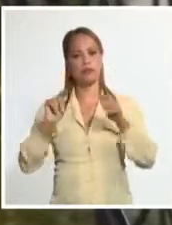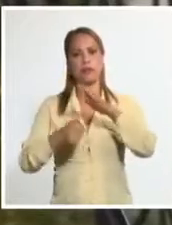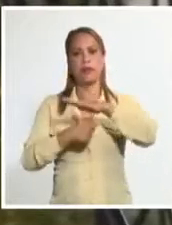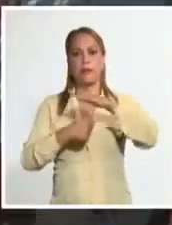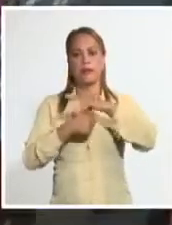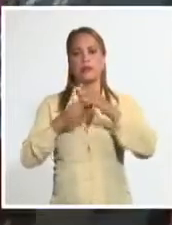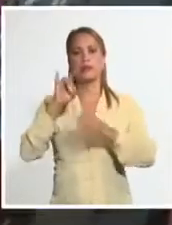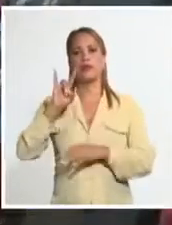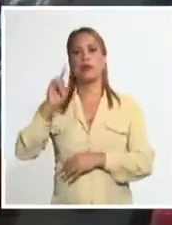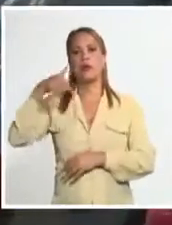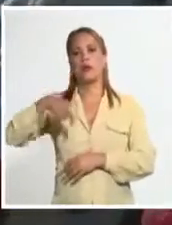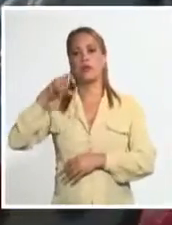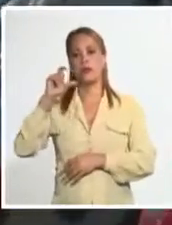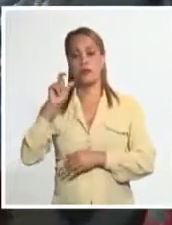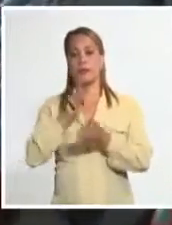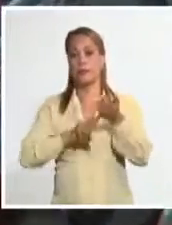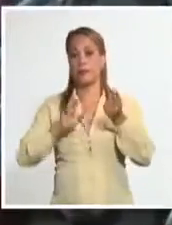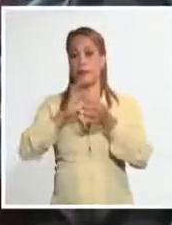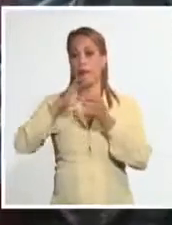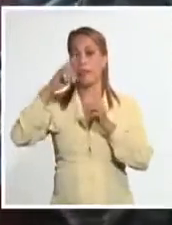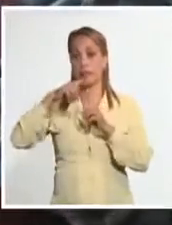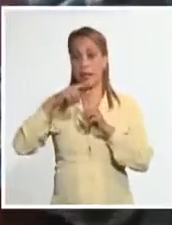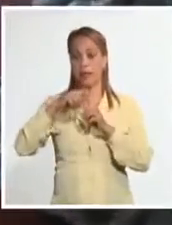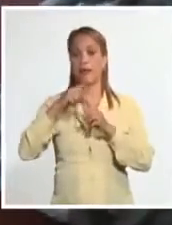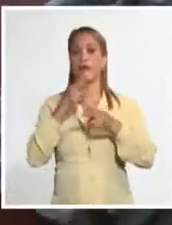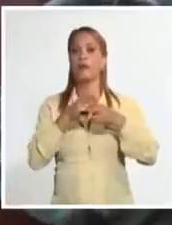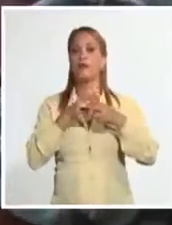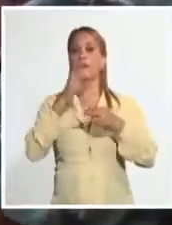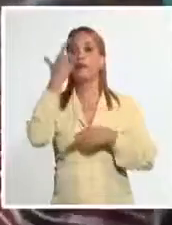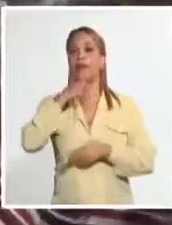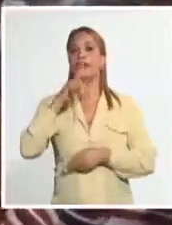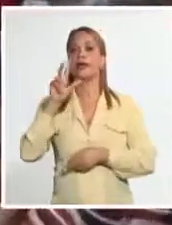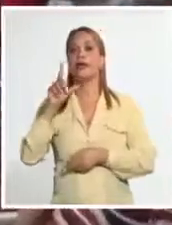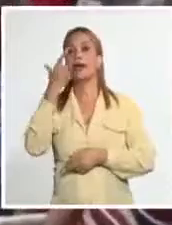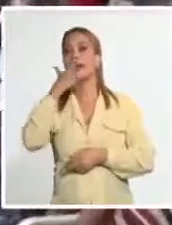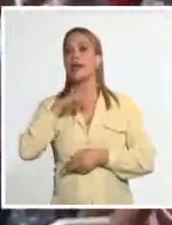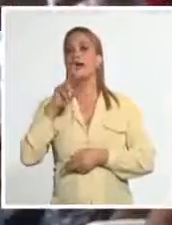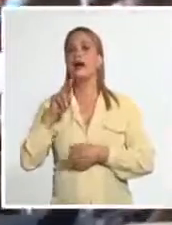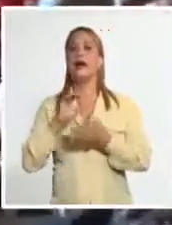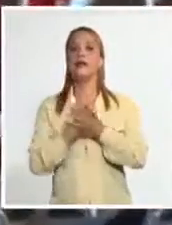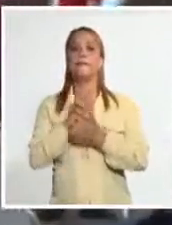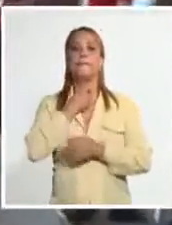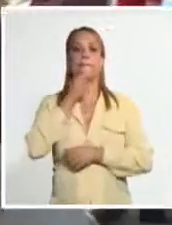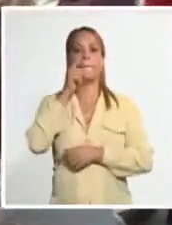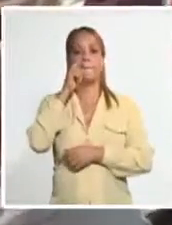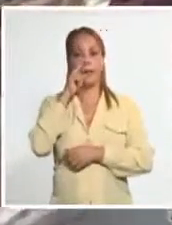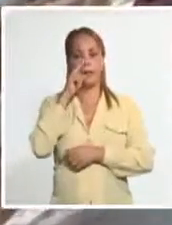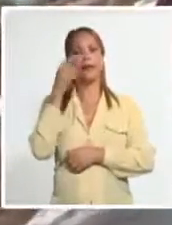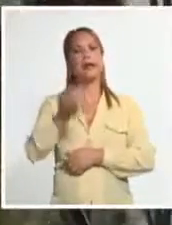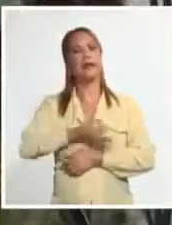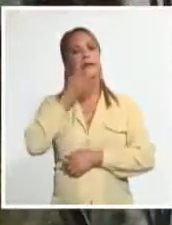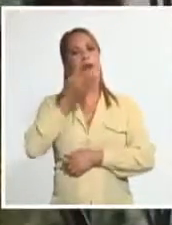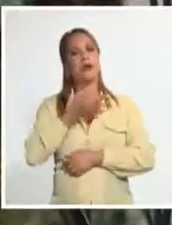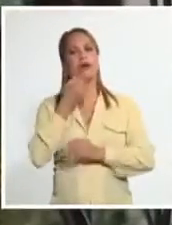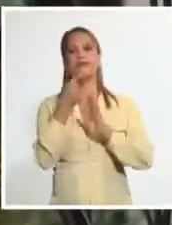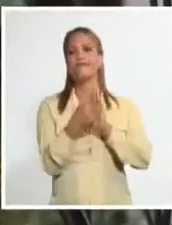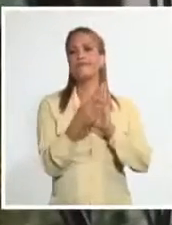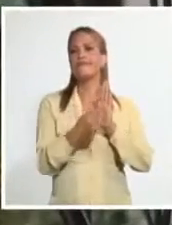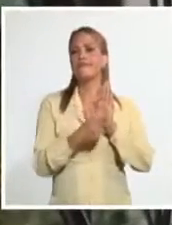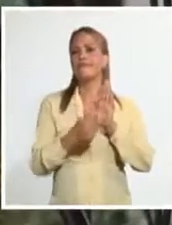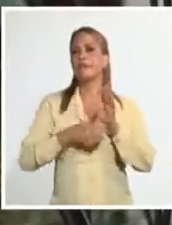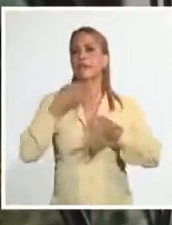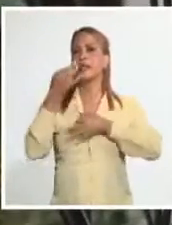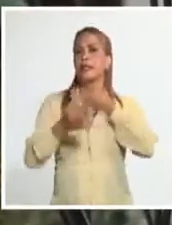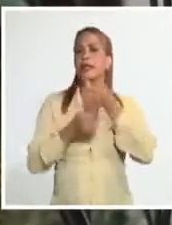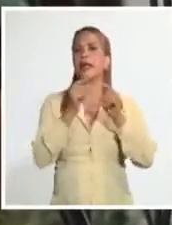de Juristas de Cuba en Guantánamo, Carmen Sugranyes Ramos, brindó a los presentes una detallada explicación sobre cada título